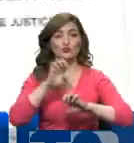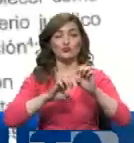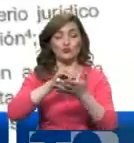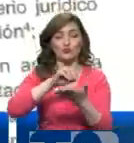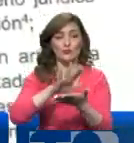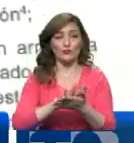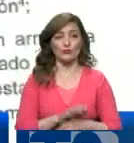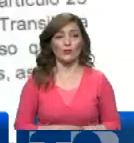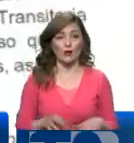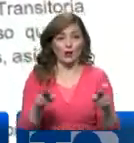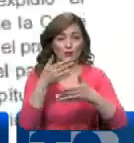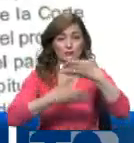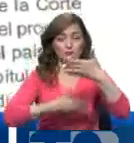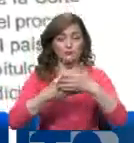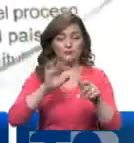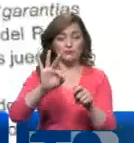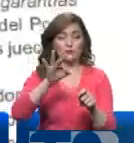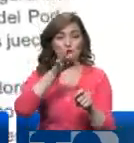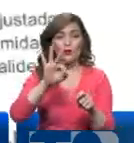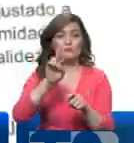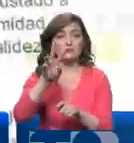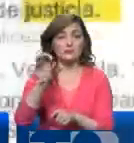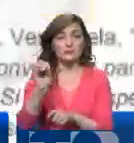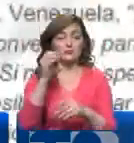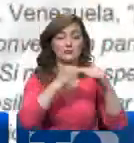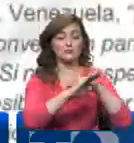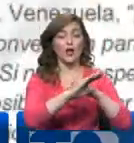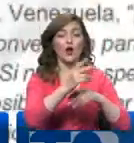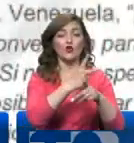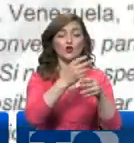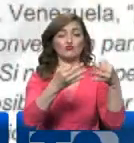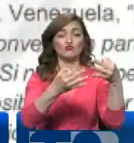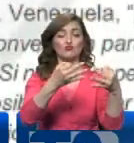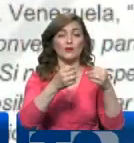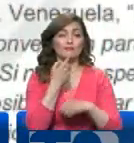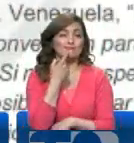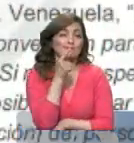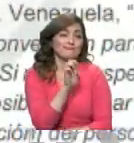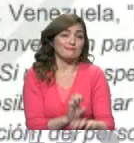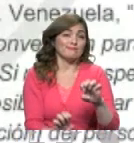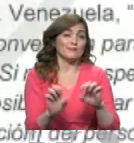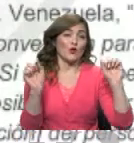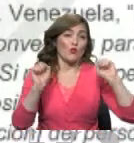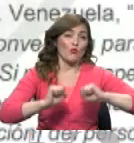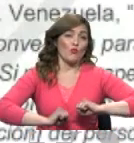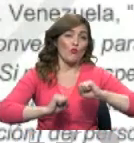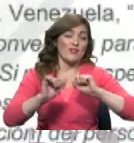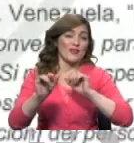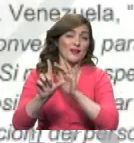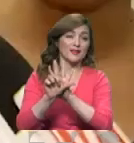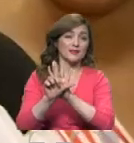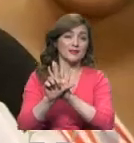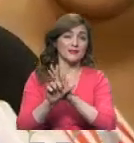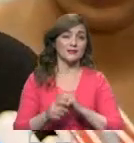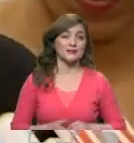evaluación, que resumió un oficio de 20 páginas enviado a la judicatura. En él, incluso aseguró que la evaluación podría caer en